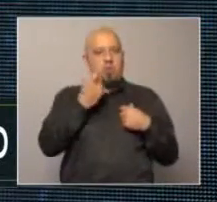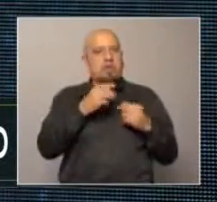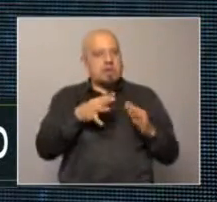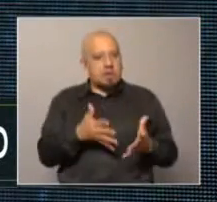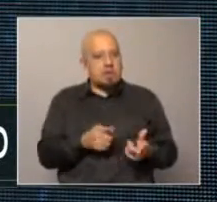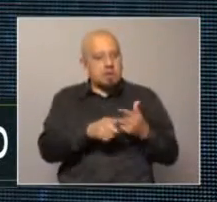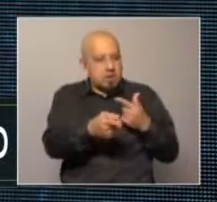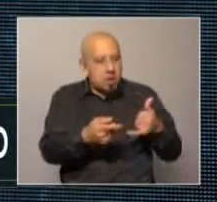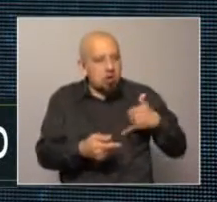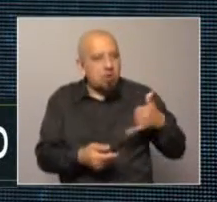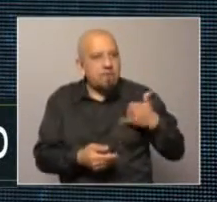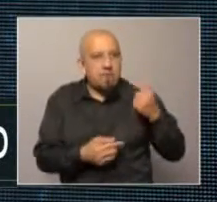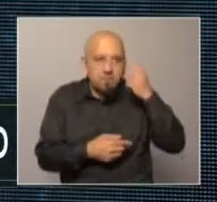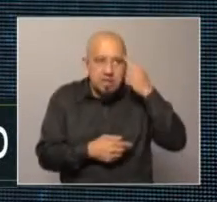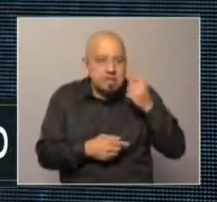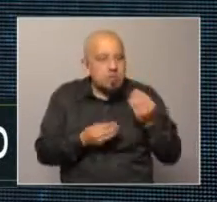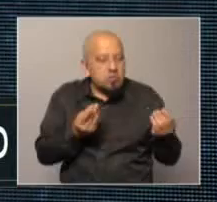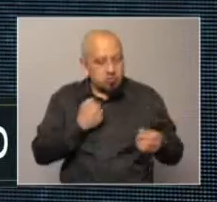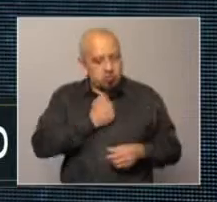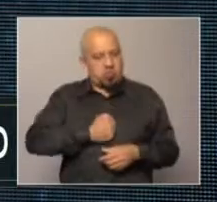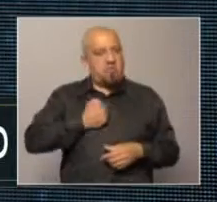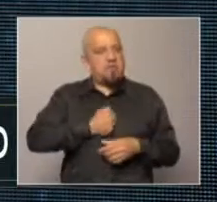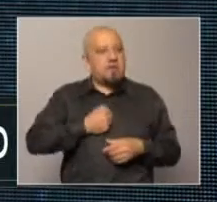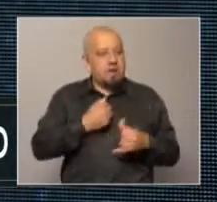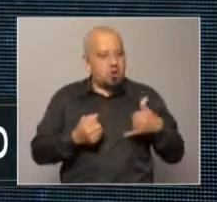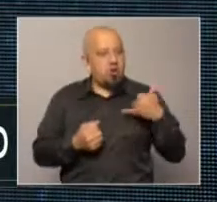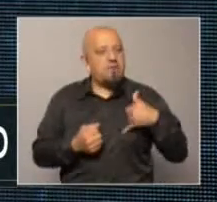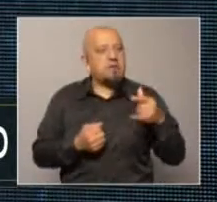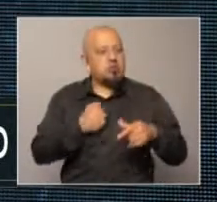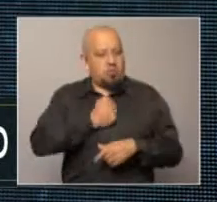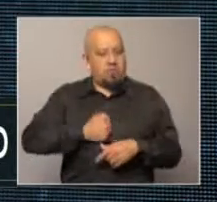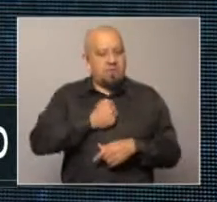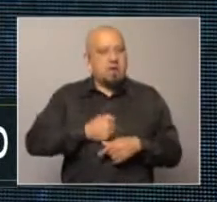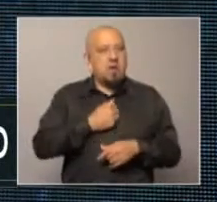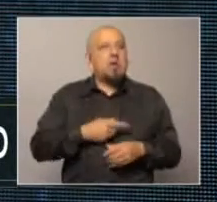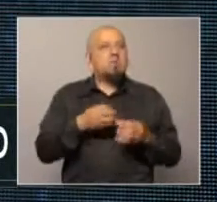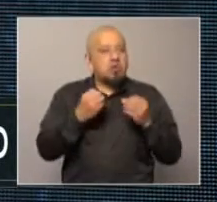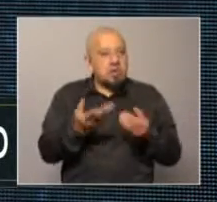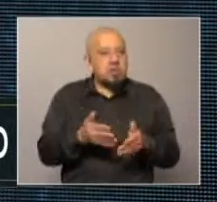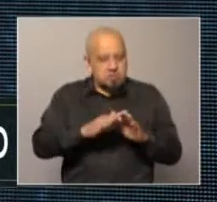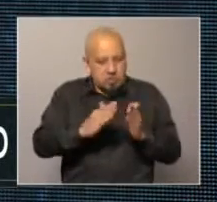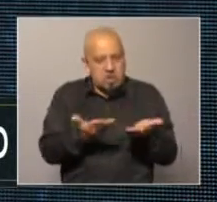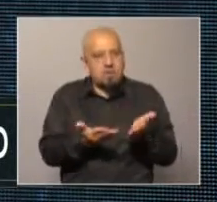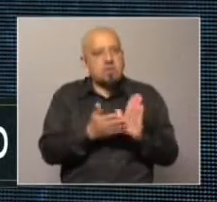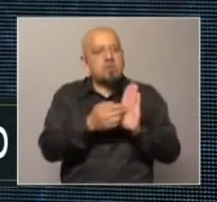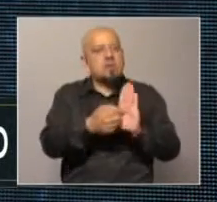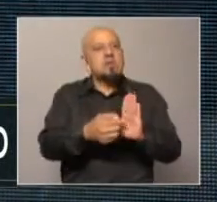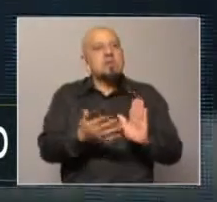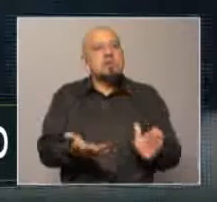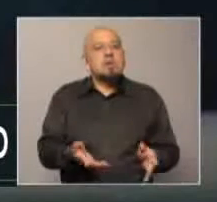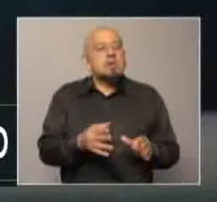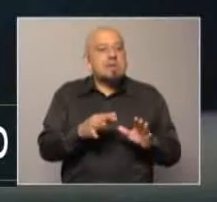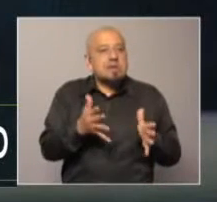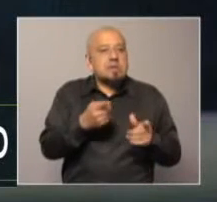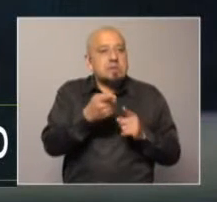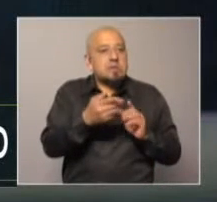que impactan y producen sufrimiento en ese otro. Por eso esta idea de te pesa la cana, que es una expresión de los adolescentes, que tiene que